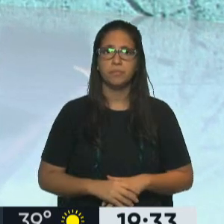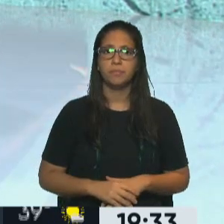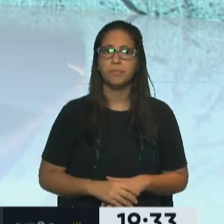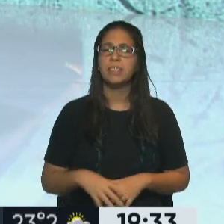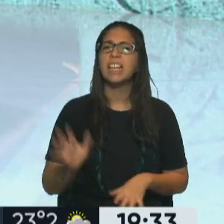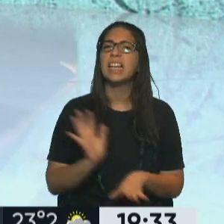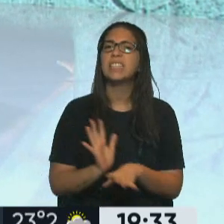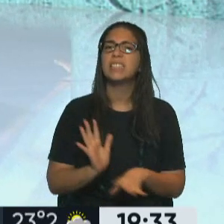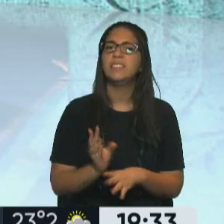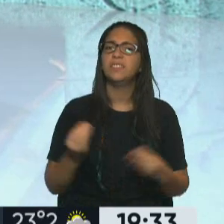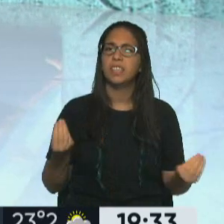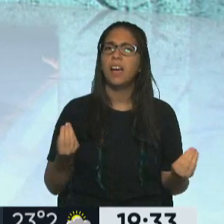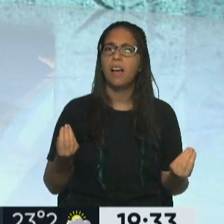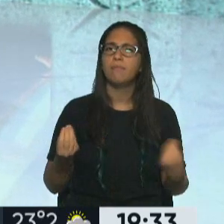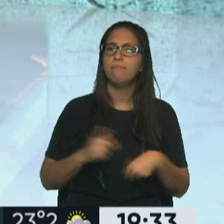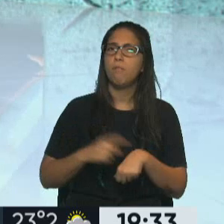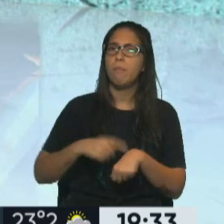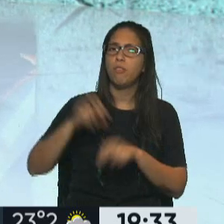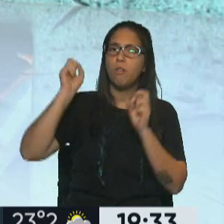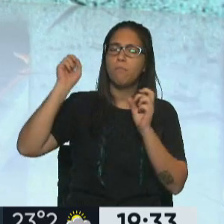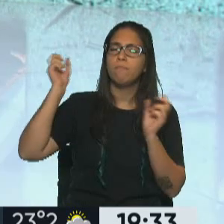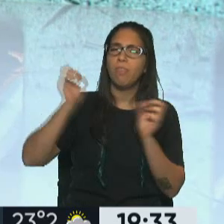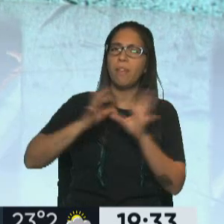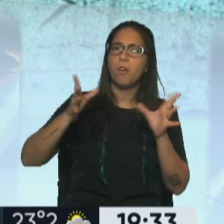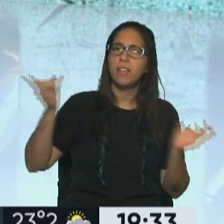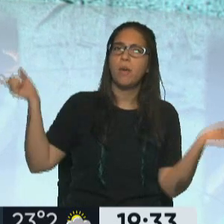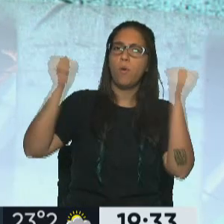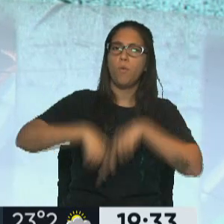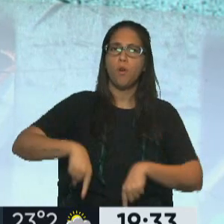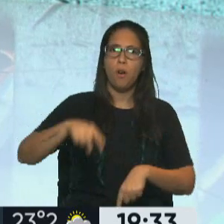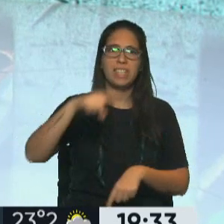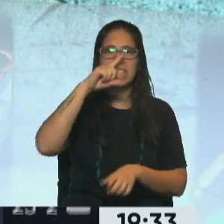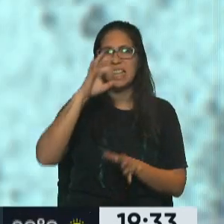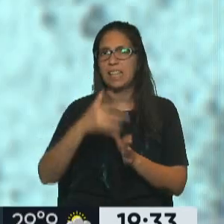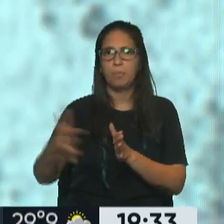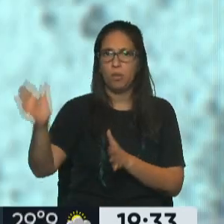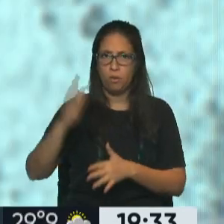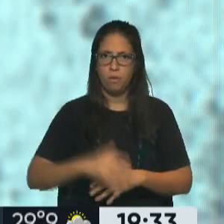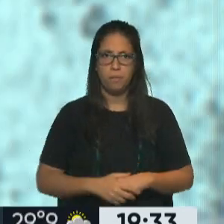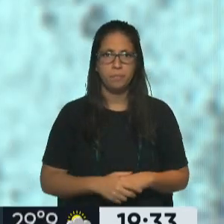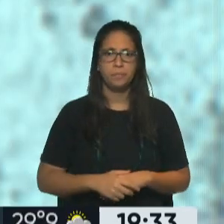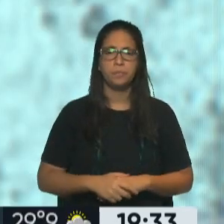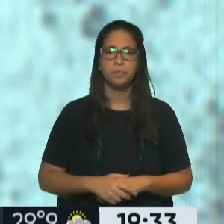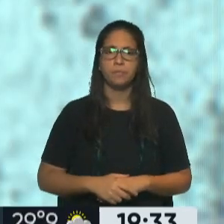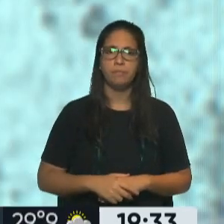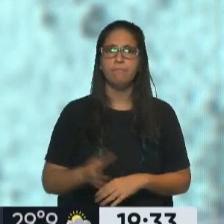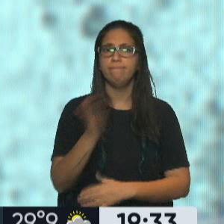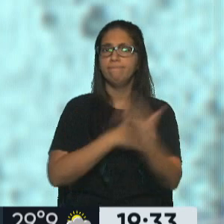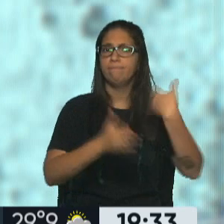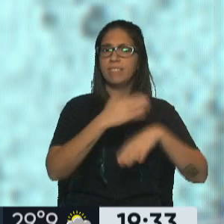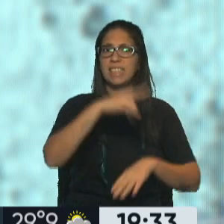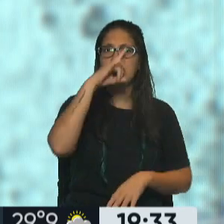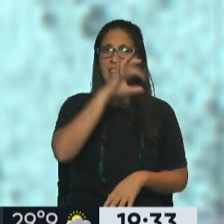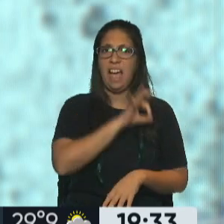qué significó esa vuelta también a la democracia ahí en el 70 y algo y significó un montón porque venía de de 7 años de una